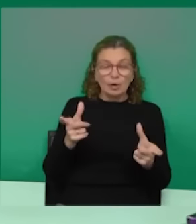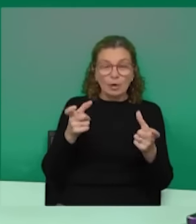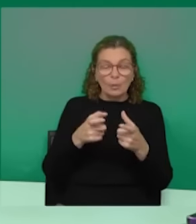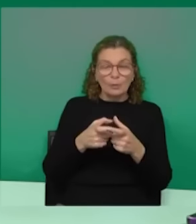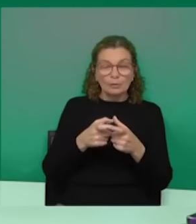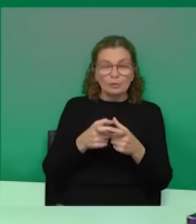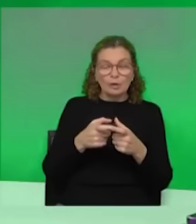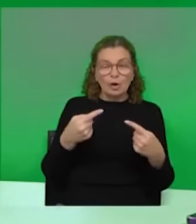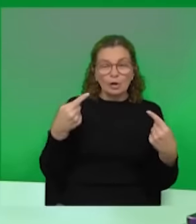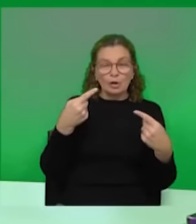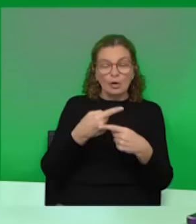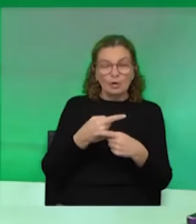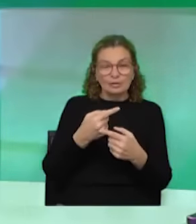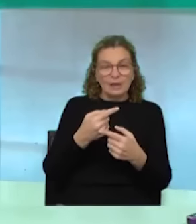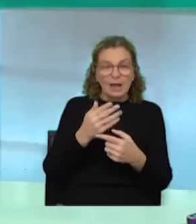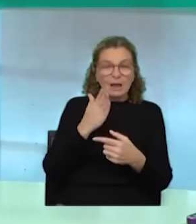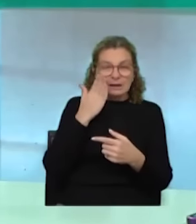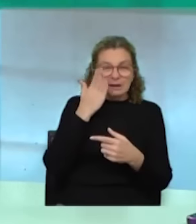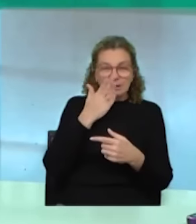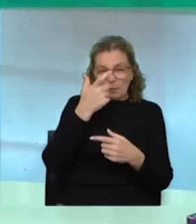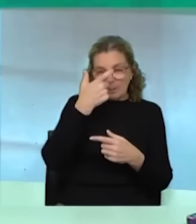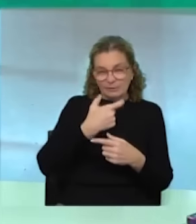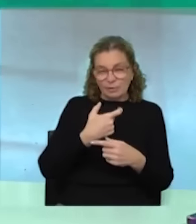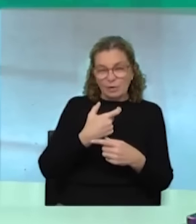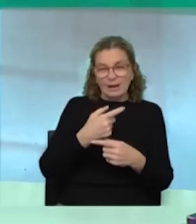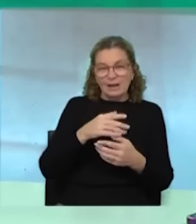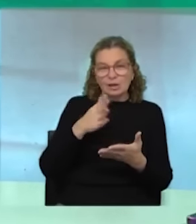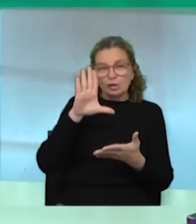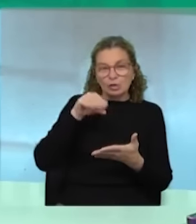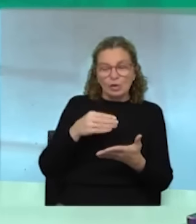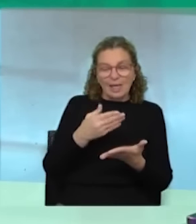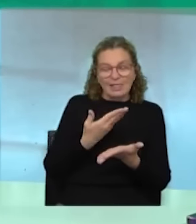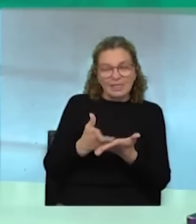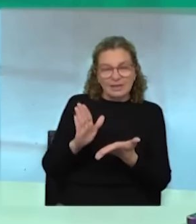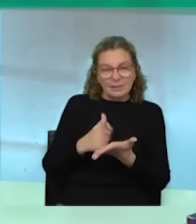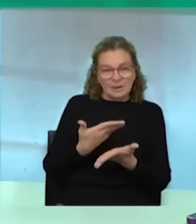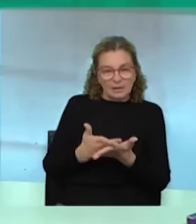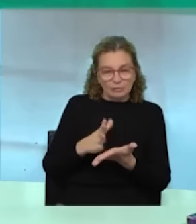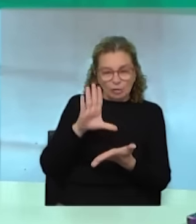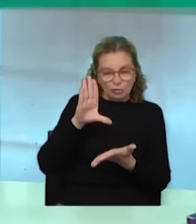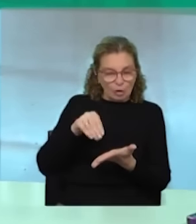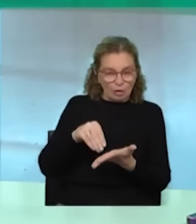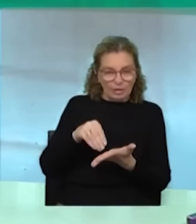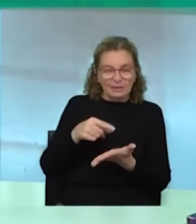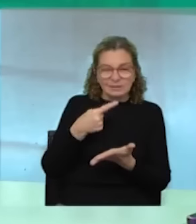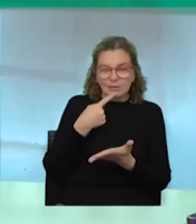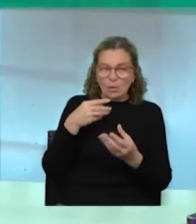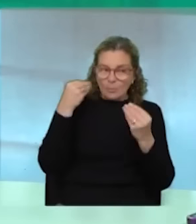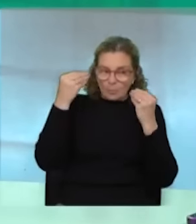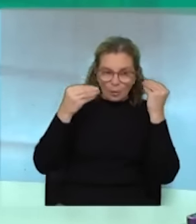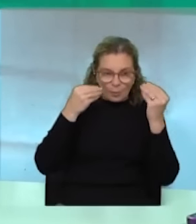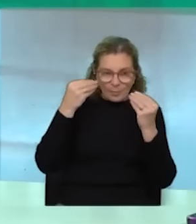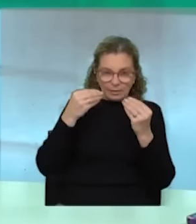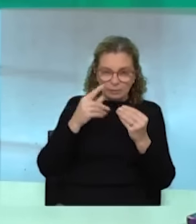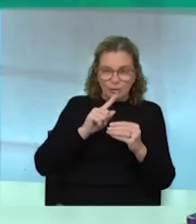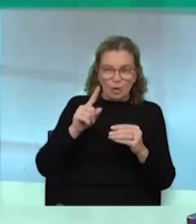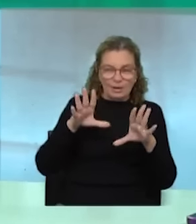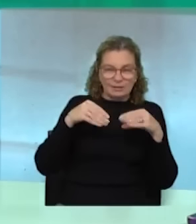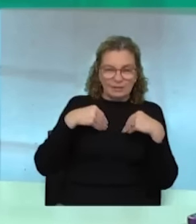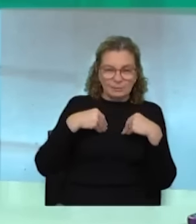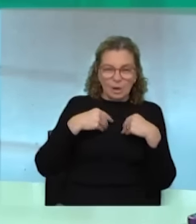honoraria contra el racismo la xenofobia y toda otra forma de discriminación manifestó preocupación Y repudio